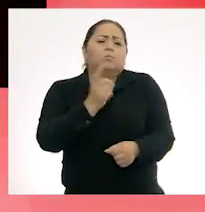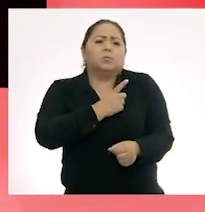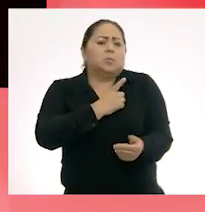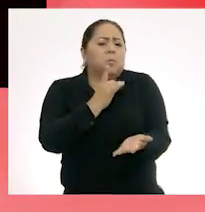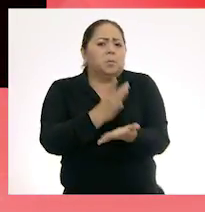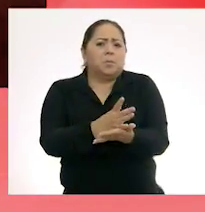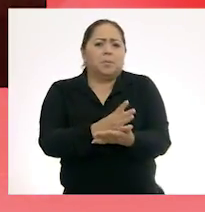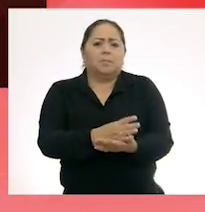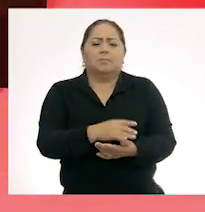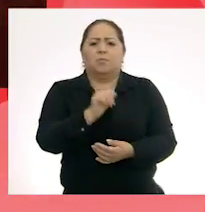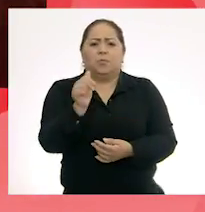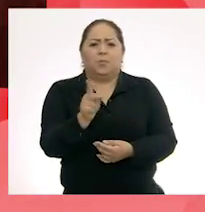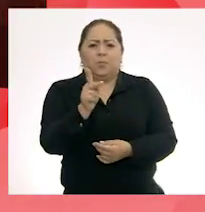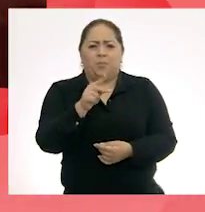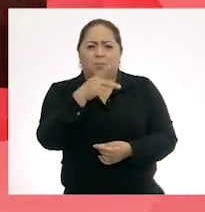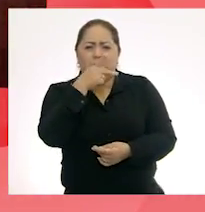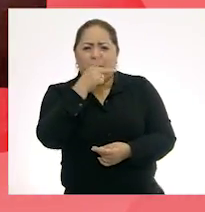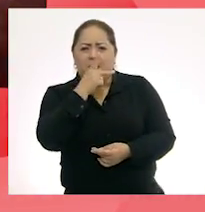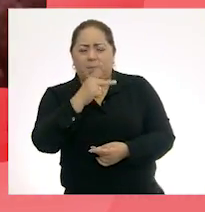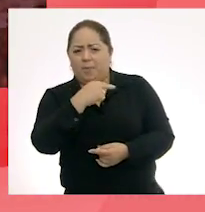simplemente Huitzitziltecpatl,